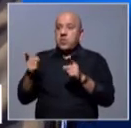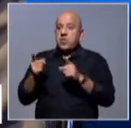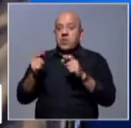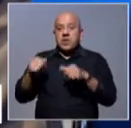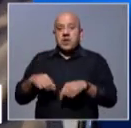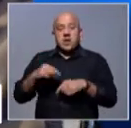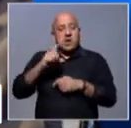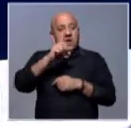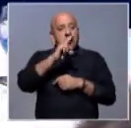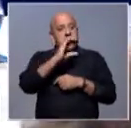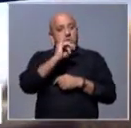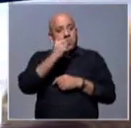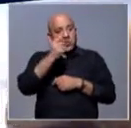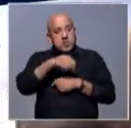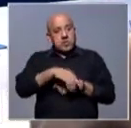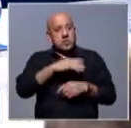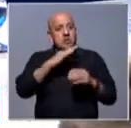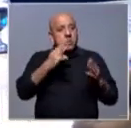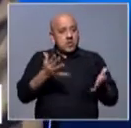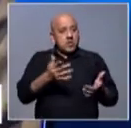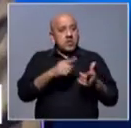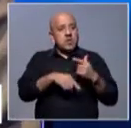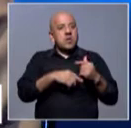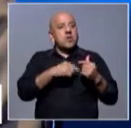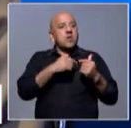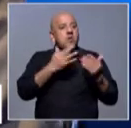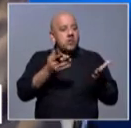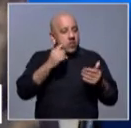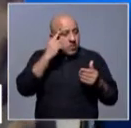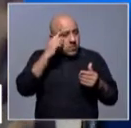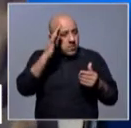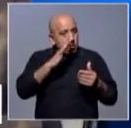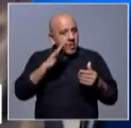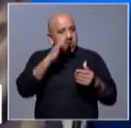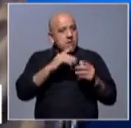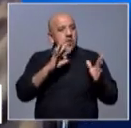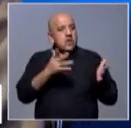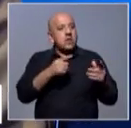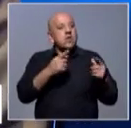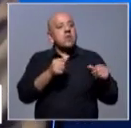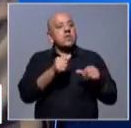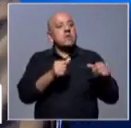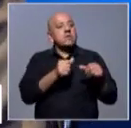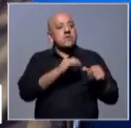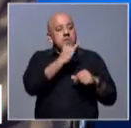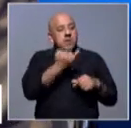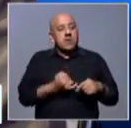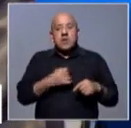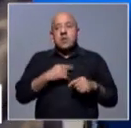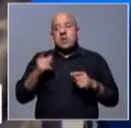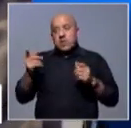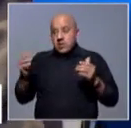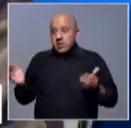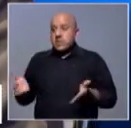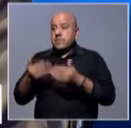dijo hace dos días que éste ni maquiavelo hubiera calculado el recorrido que podría seguir más manini fue promovido a